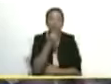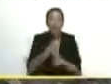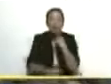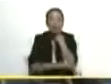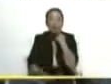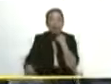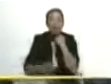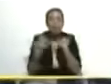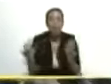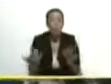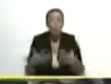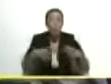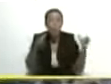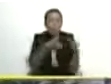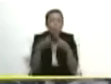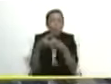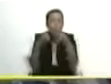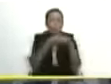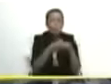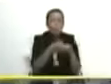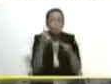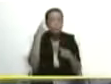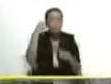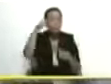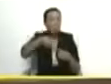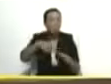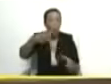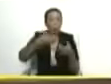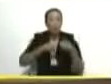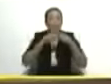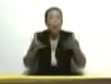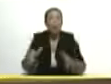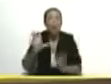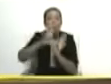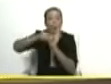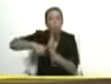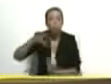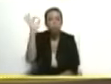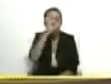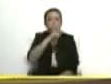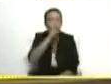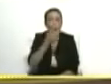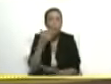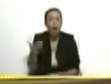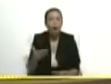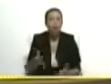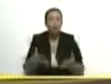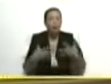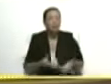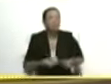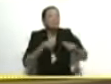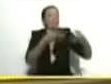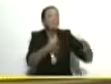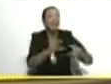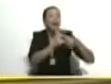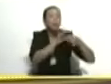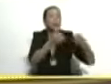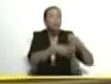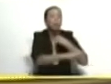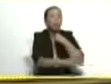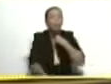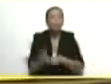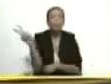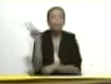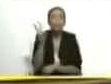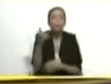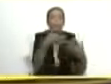traición del grupo que se entregó a la corrupción, que se entregó al imperialismo y que traicionó a